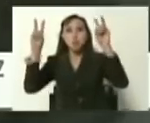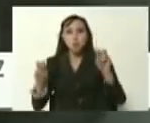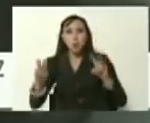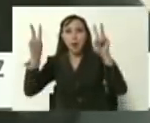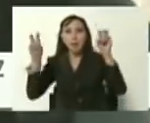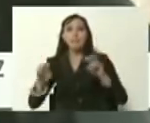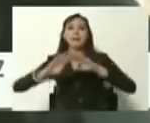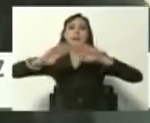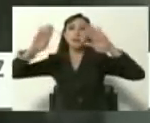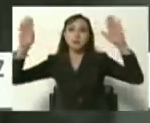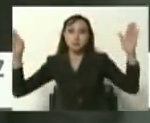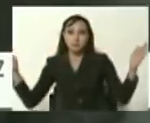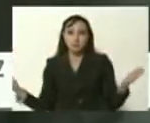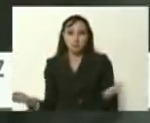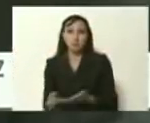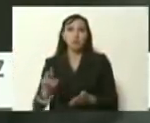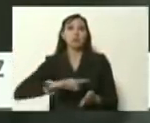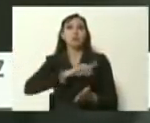del mundo.